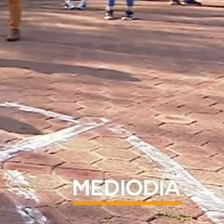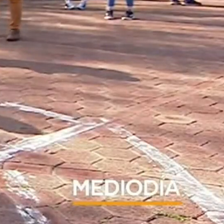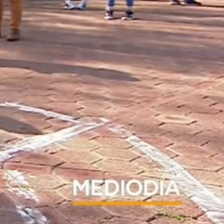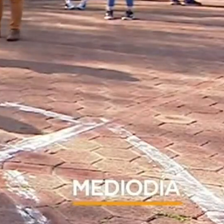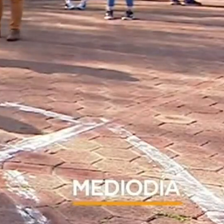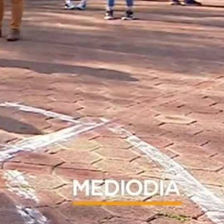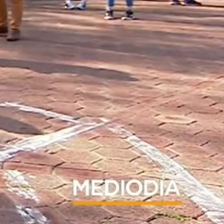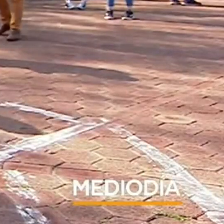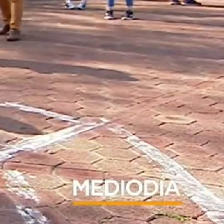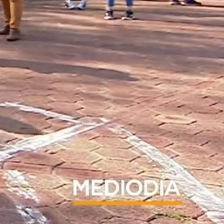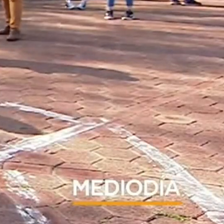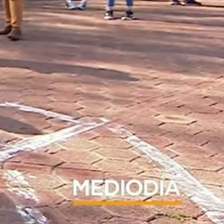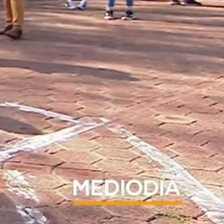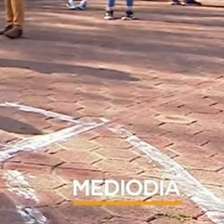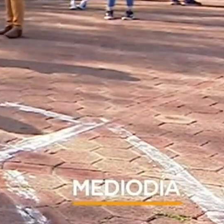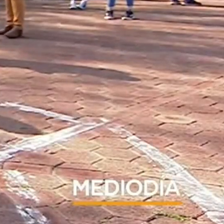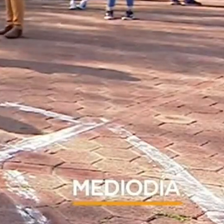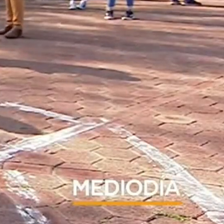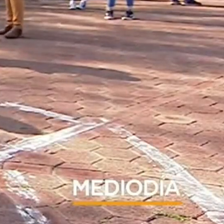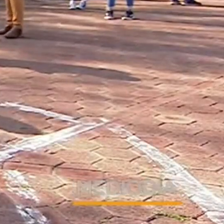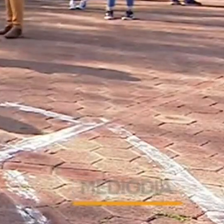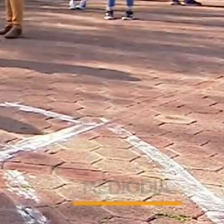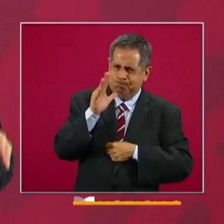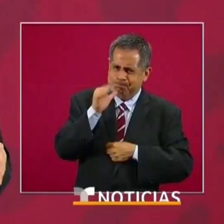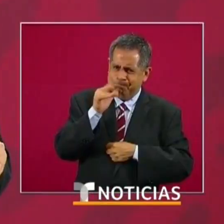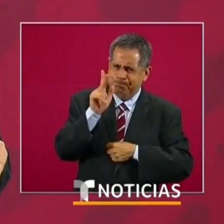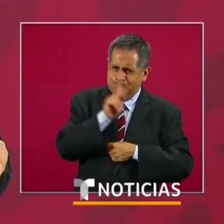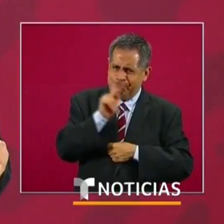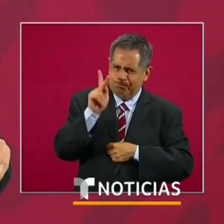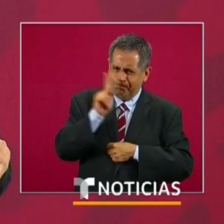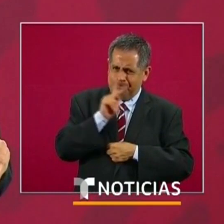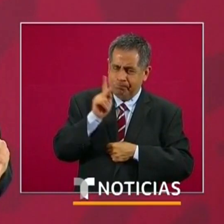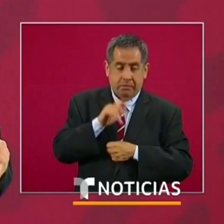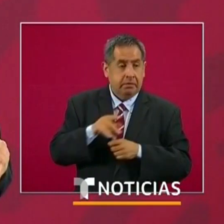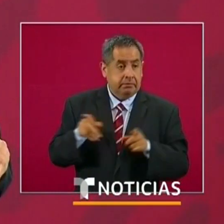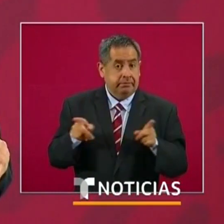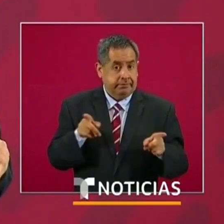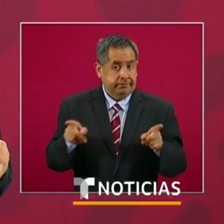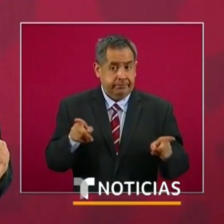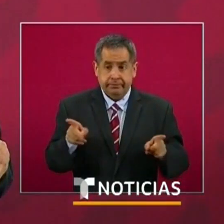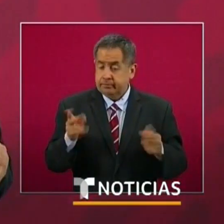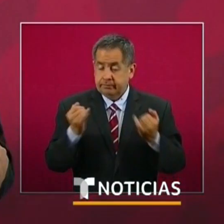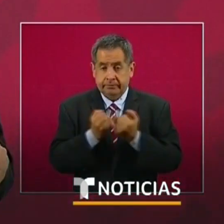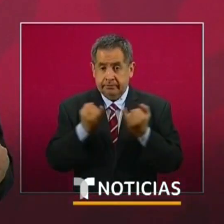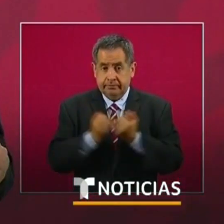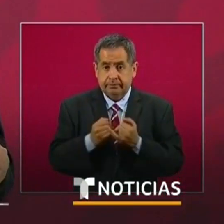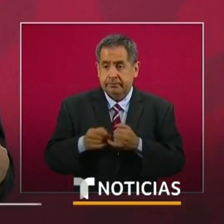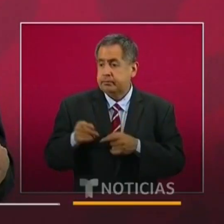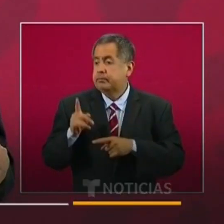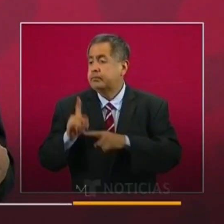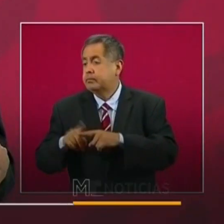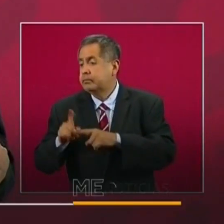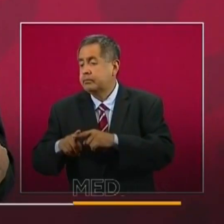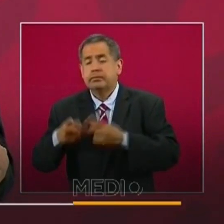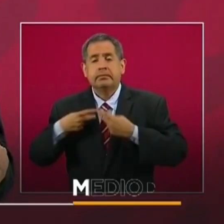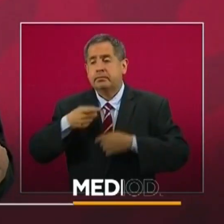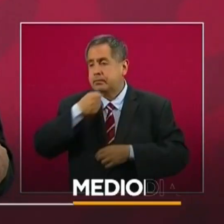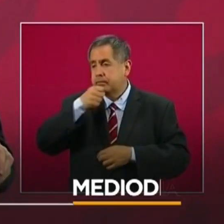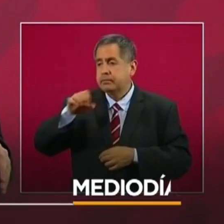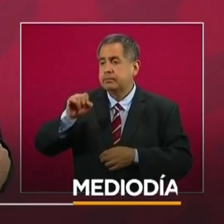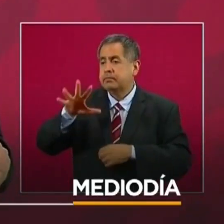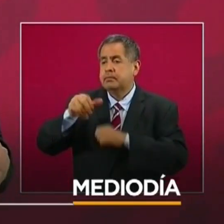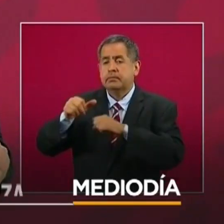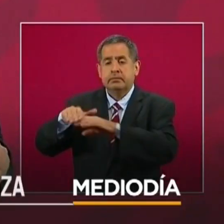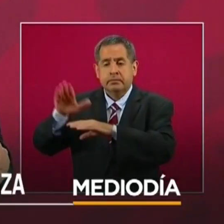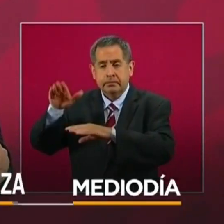generando mucha preocupación entre las autoridades. Grupos de riesgo de complicaciones, personas mayores de 65